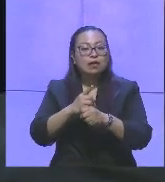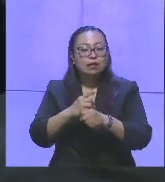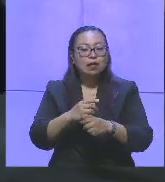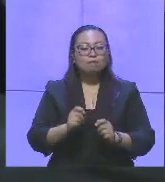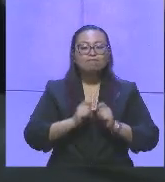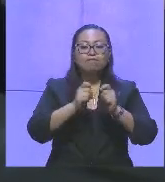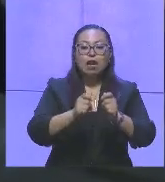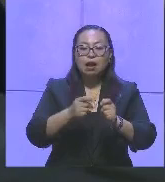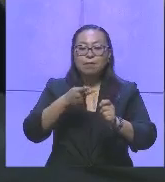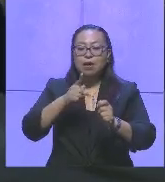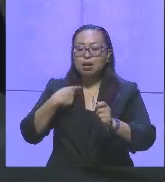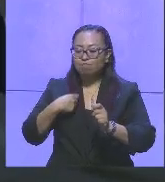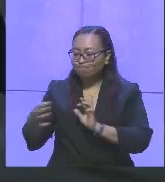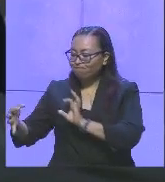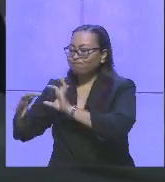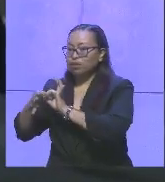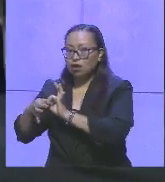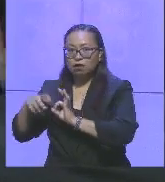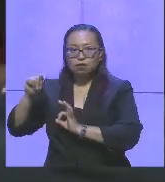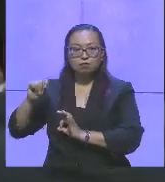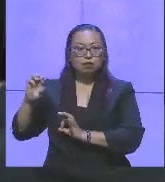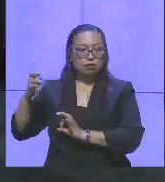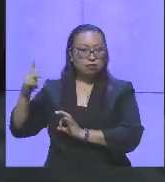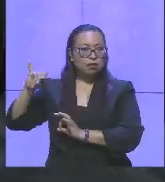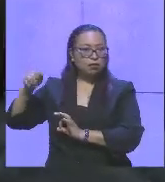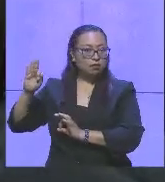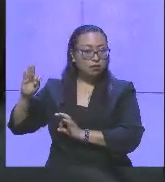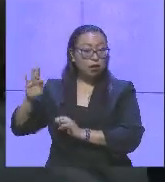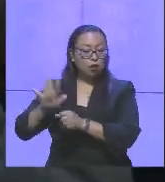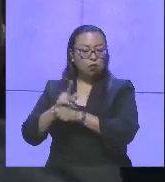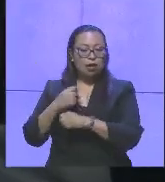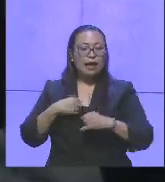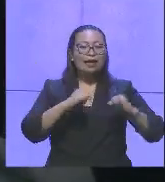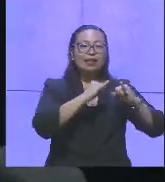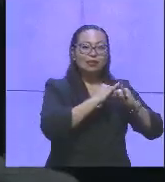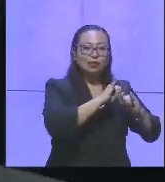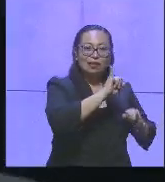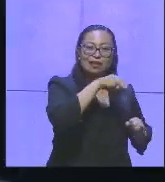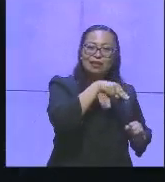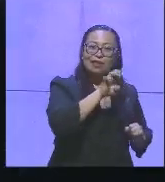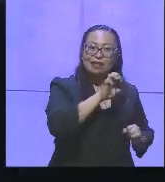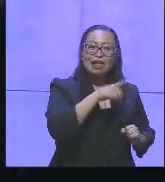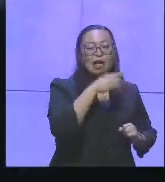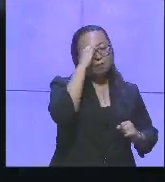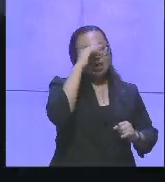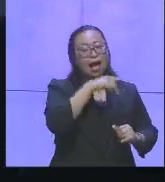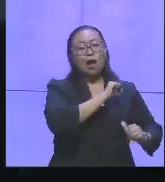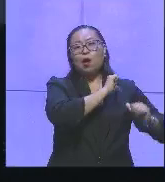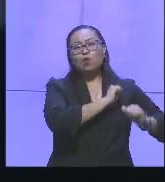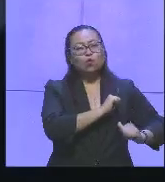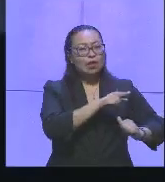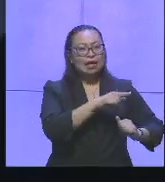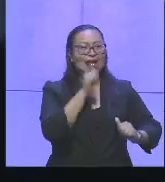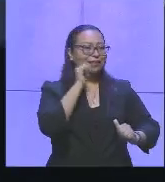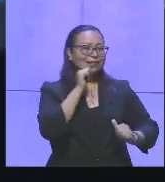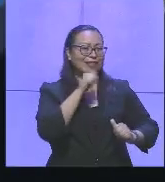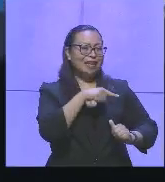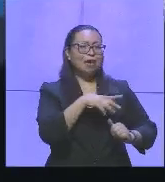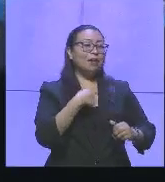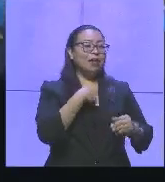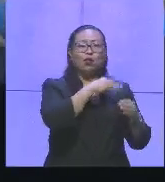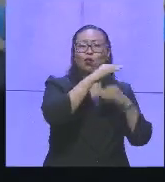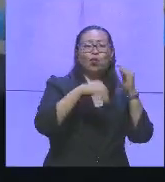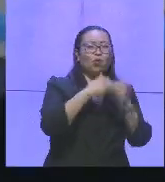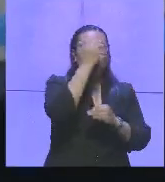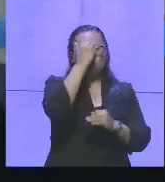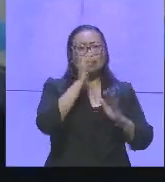Electoral. En un primer acercamiento siempre entendemos que el Instituto Nacional Electoral es la autoridad que todo el mundo conoce, que todo el